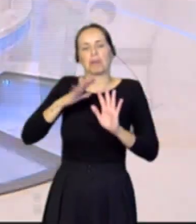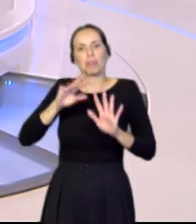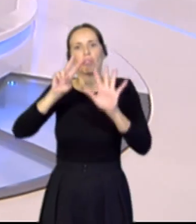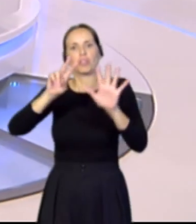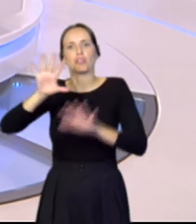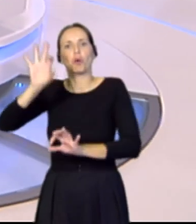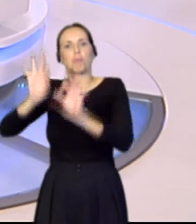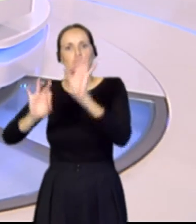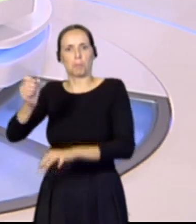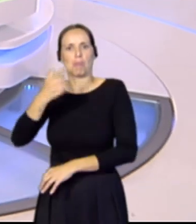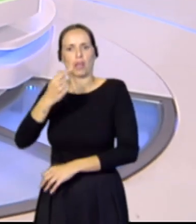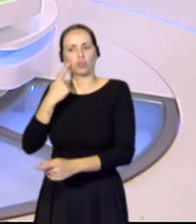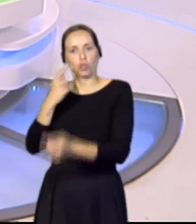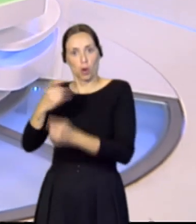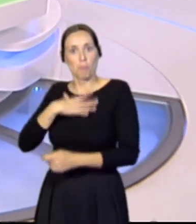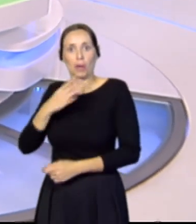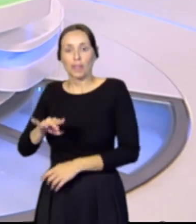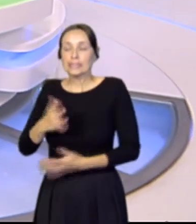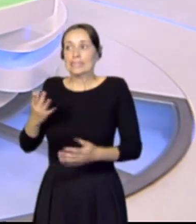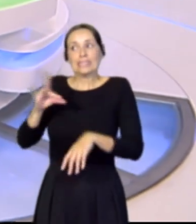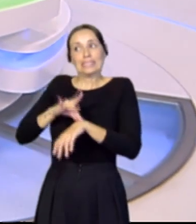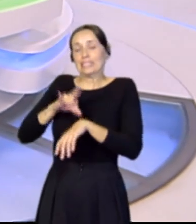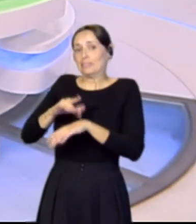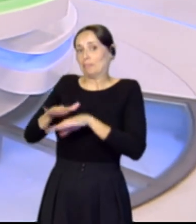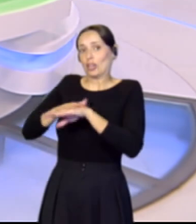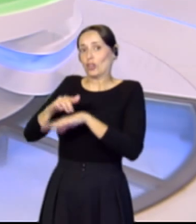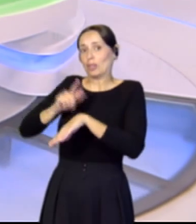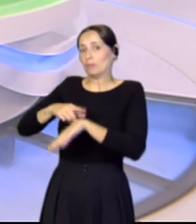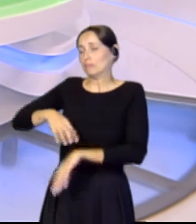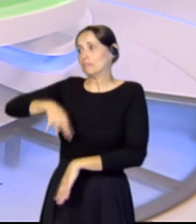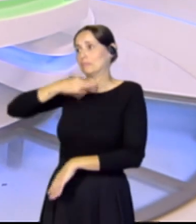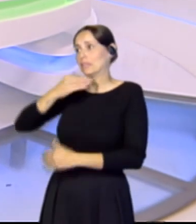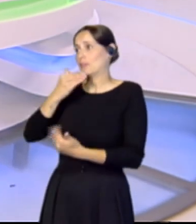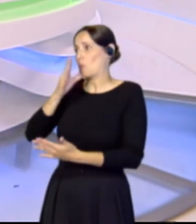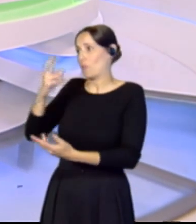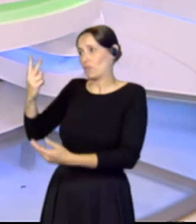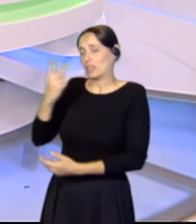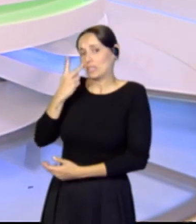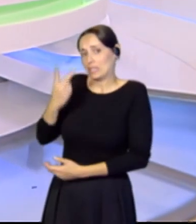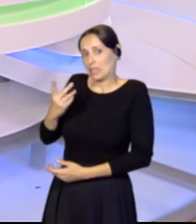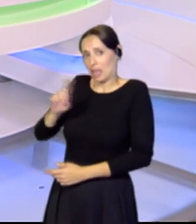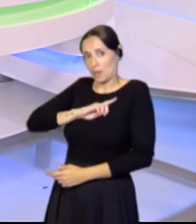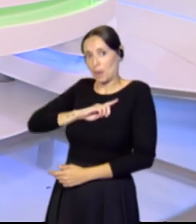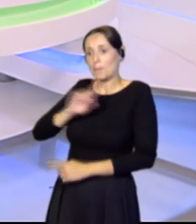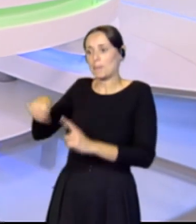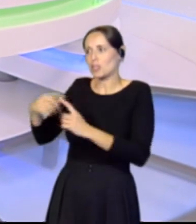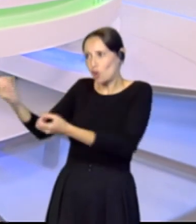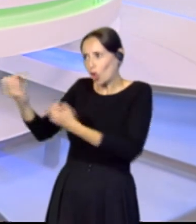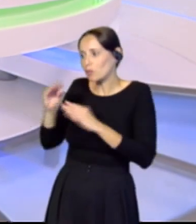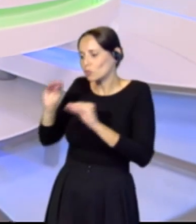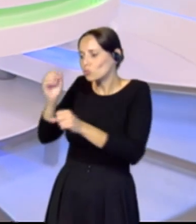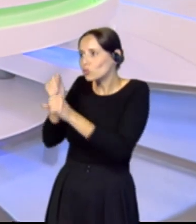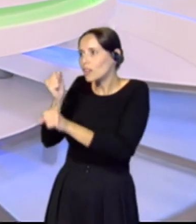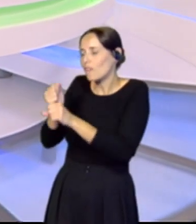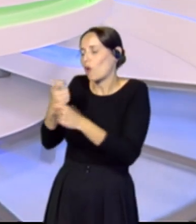a través de medicación. Doctor Brahe, se nos ha ido el tiempo. Vale. Muchísimas gracias por visitarnos y por contarnos también en qué consiste ese trabajo que hace la